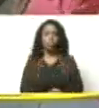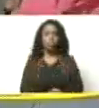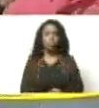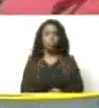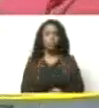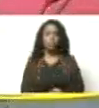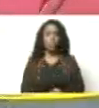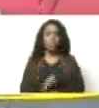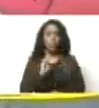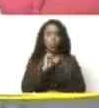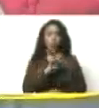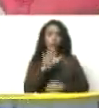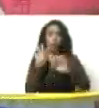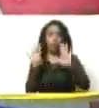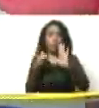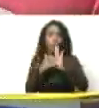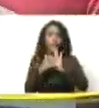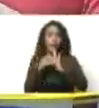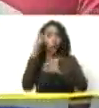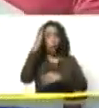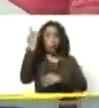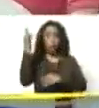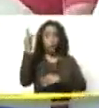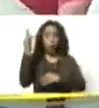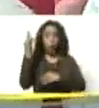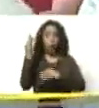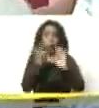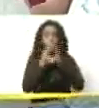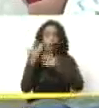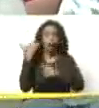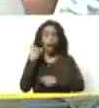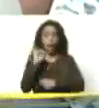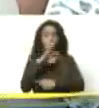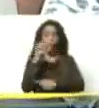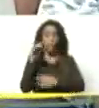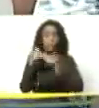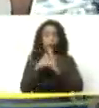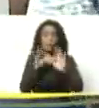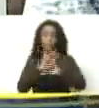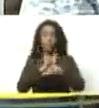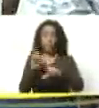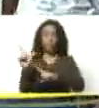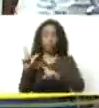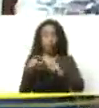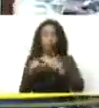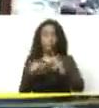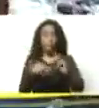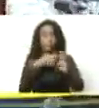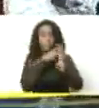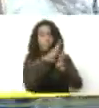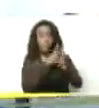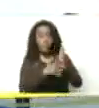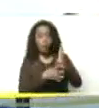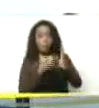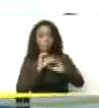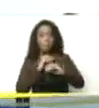si de 49.000 consejos comunales hay 40.000 ya estructurados para producir